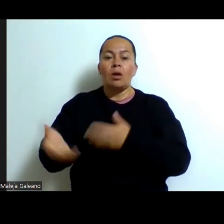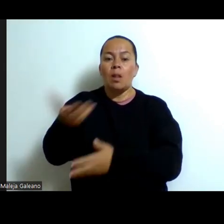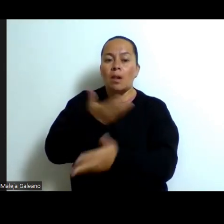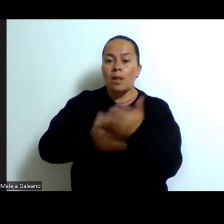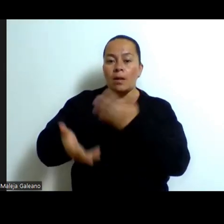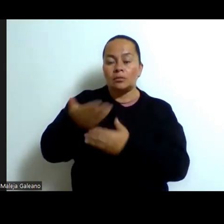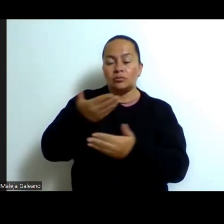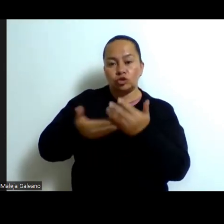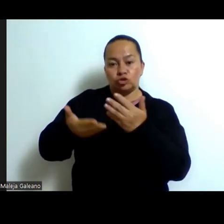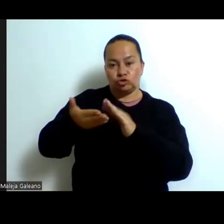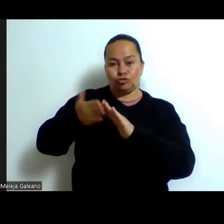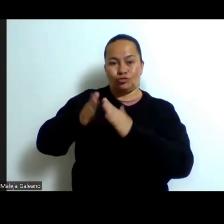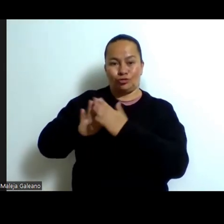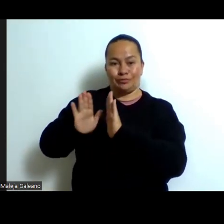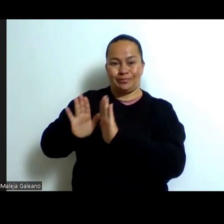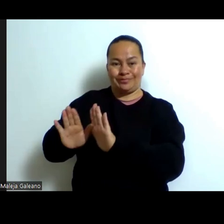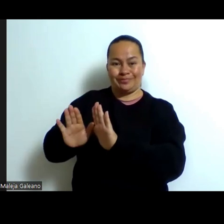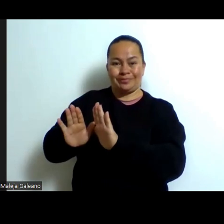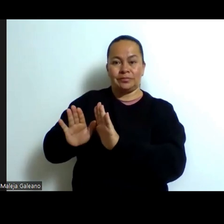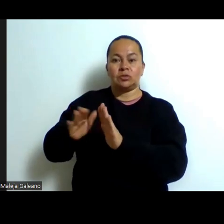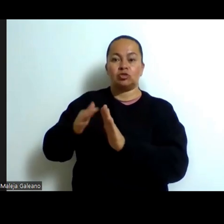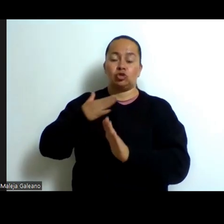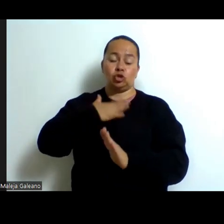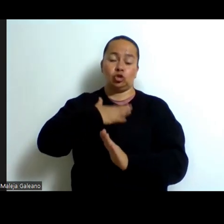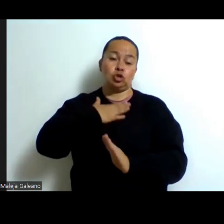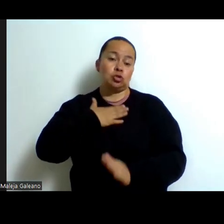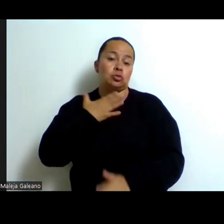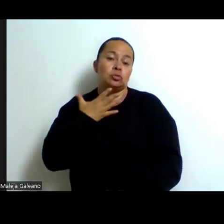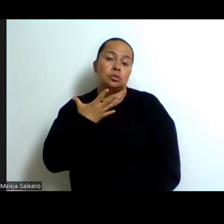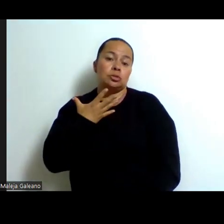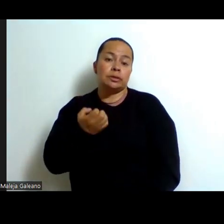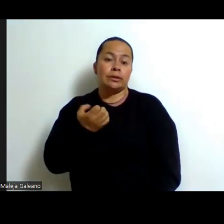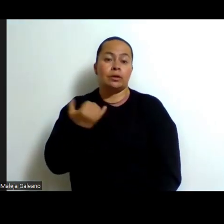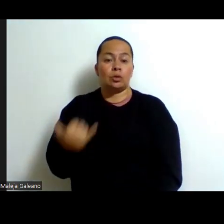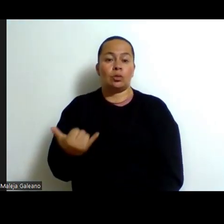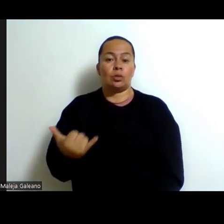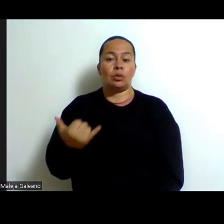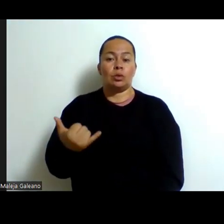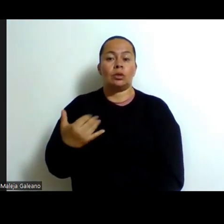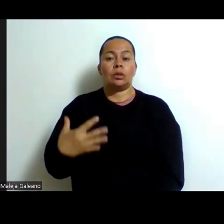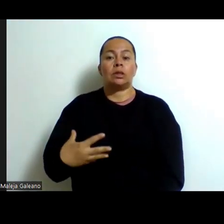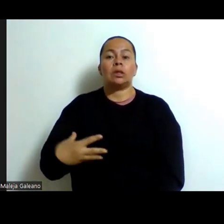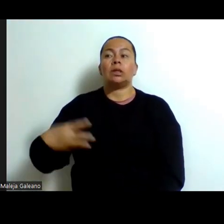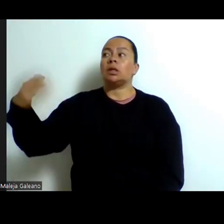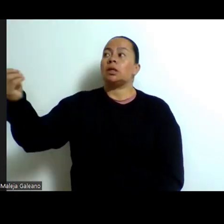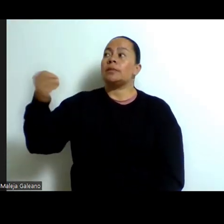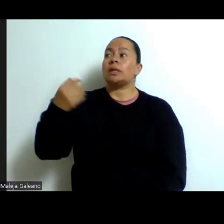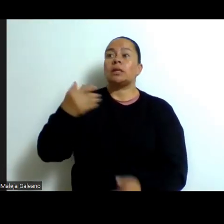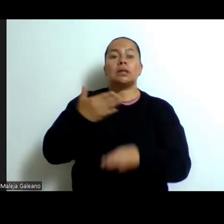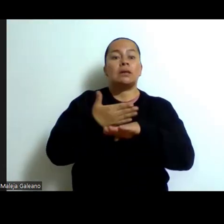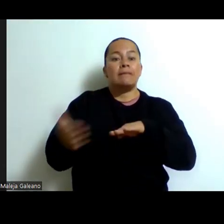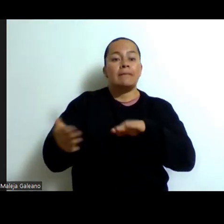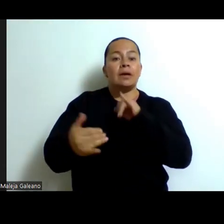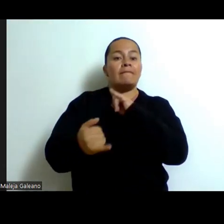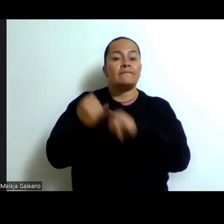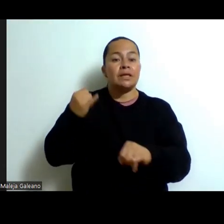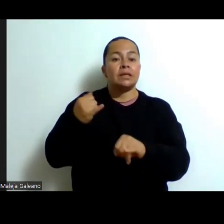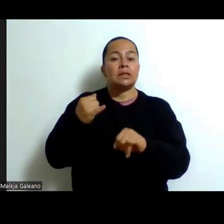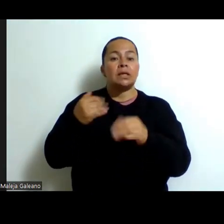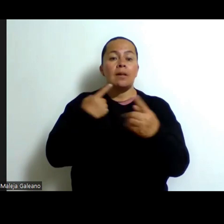comunidad sí es decir que si yo quiero hoy irme después de esta charla a tomar una